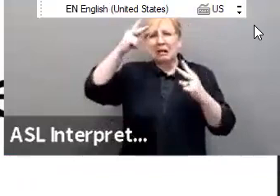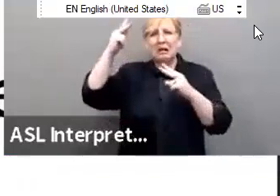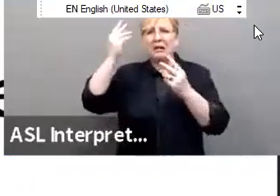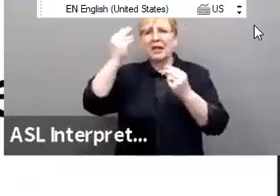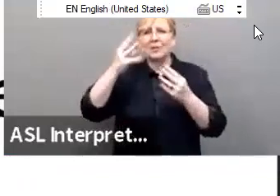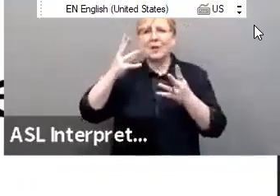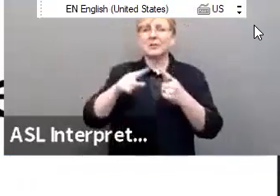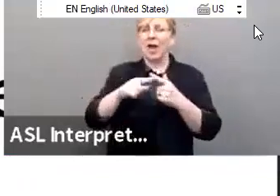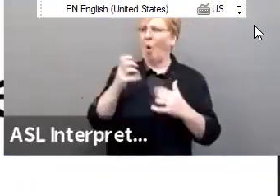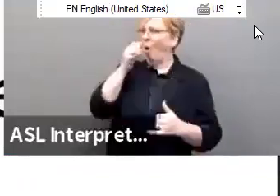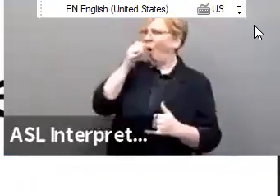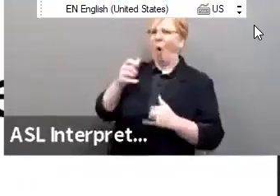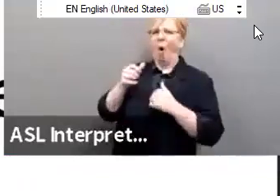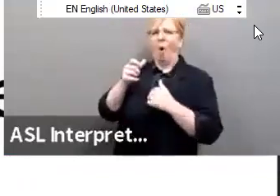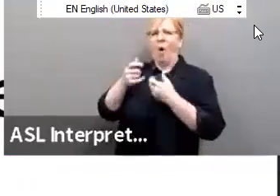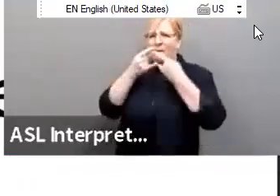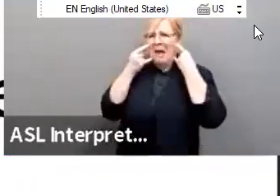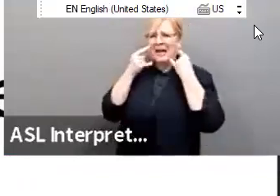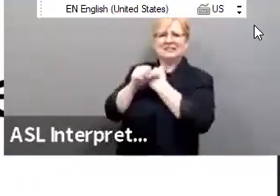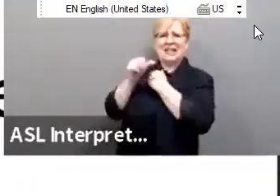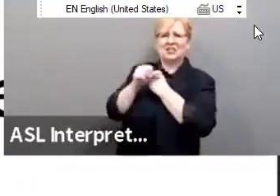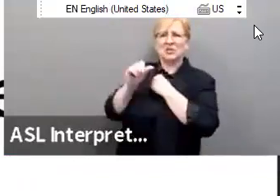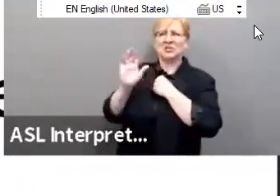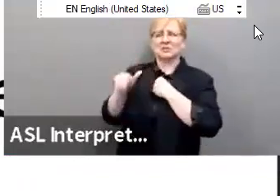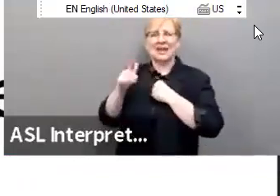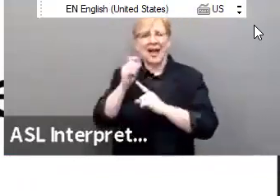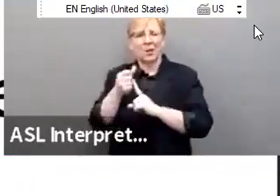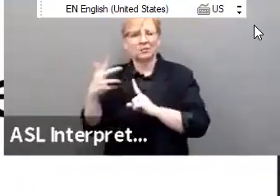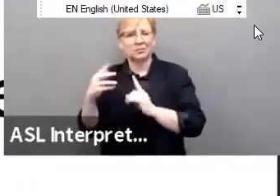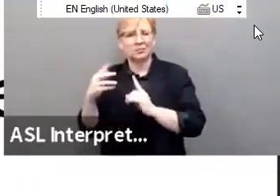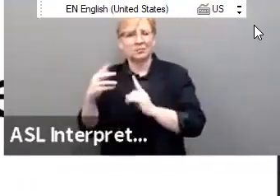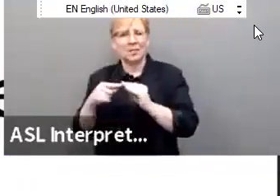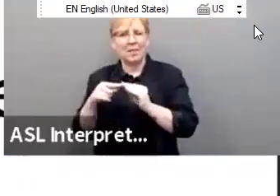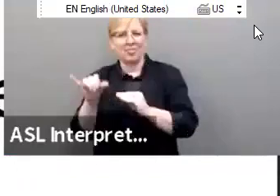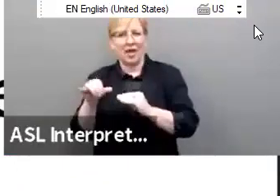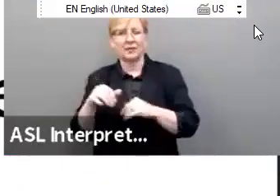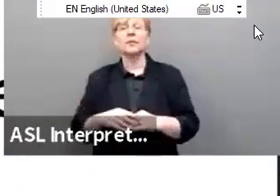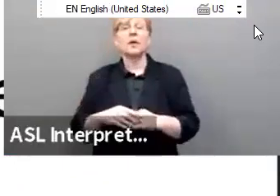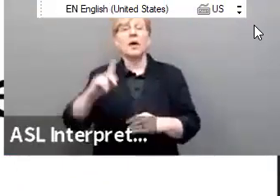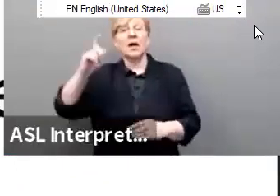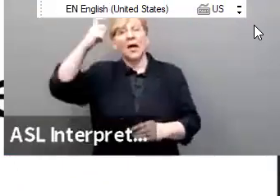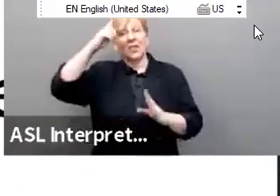estaban en rojo antes. Actualmente casi todo el estado está en naranja, excepto 3 estados que están en amarillo.